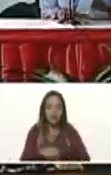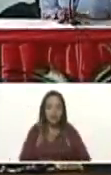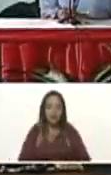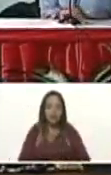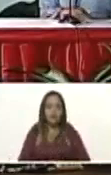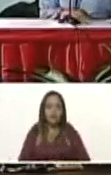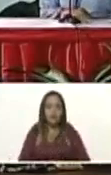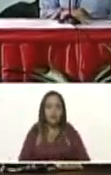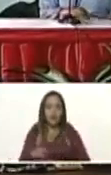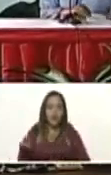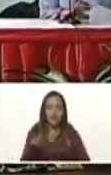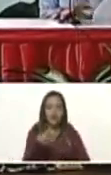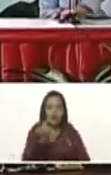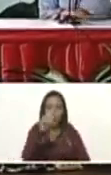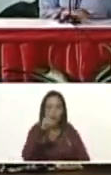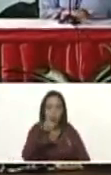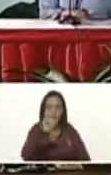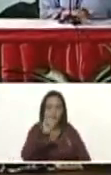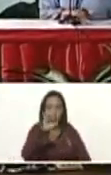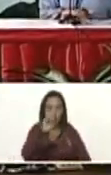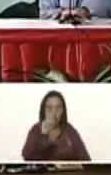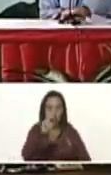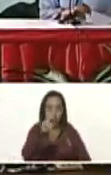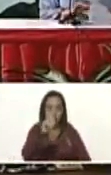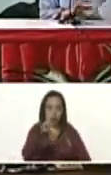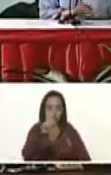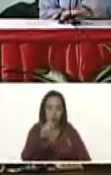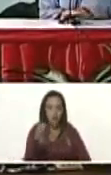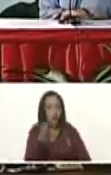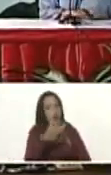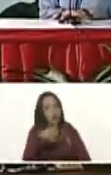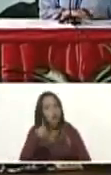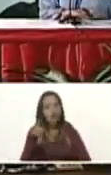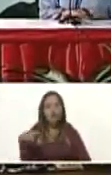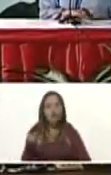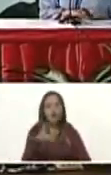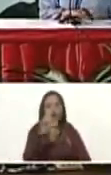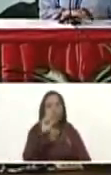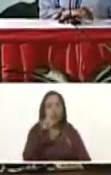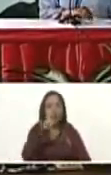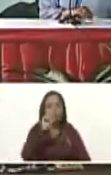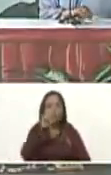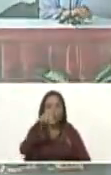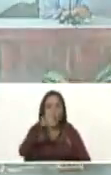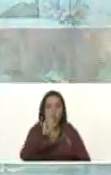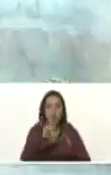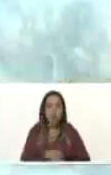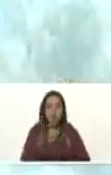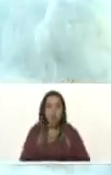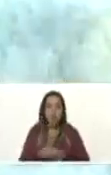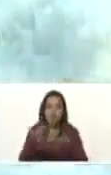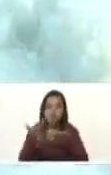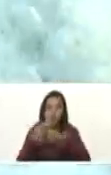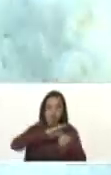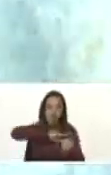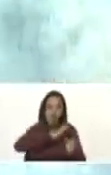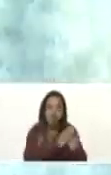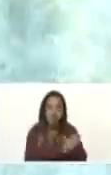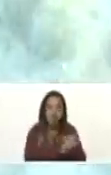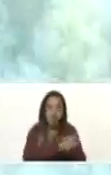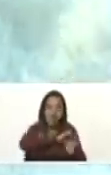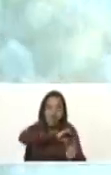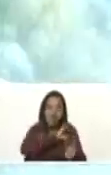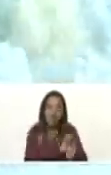del río Padre Orinoco y del río Caroní, nos trae su fuerza, su energía